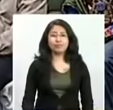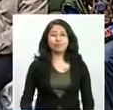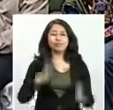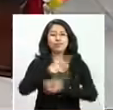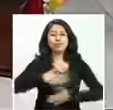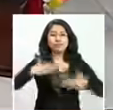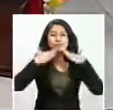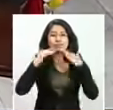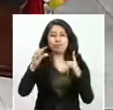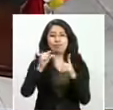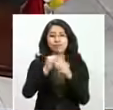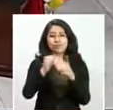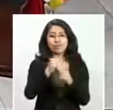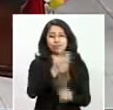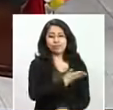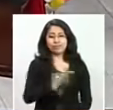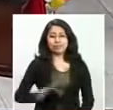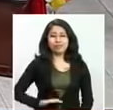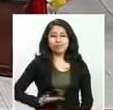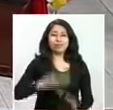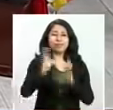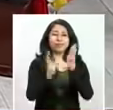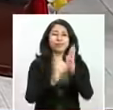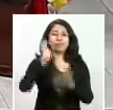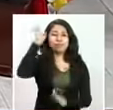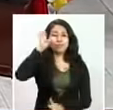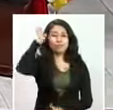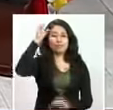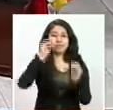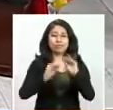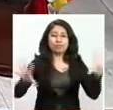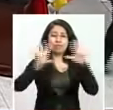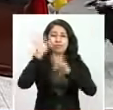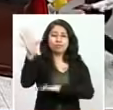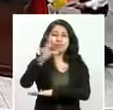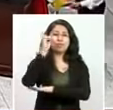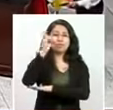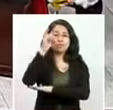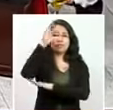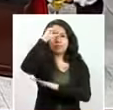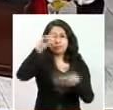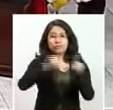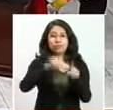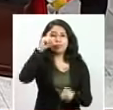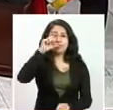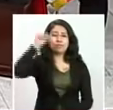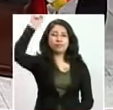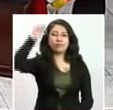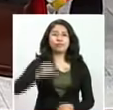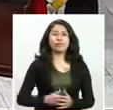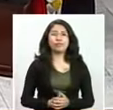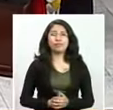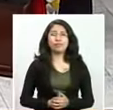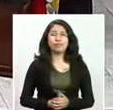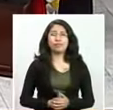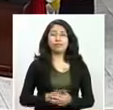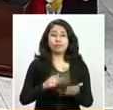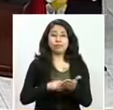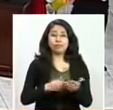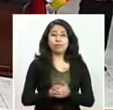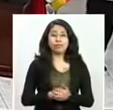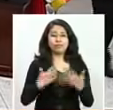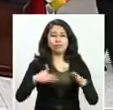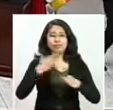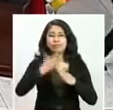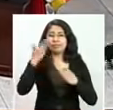Agradecemos las palabras de nuestro hermano presidente constitucional del Estado Plurinacional de Bolivia, hermano Luis Alberto Arce Catacora. De esta manera,